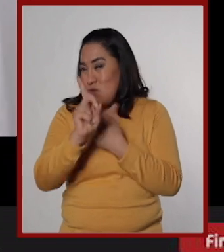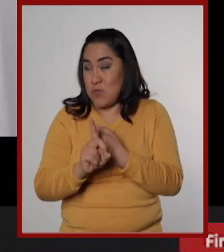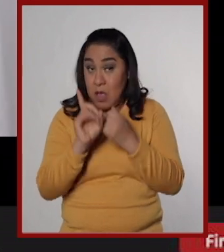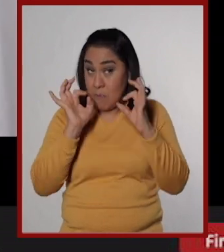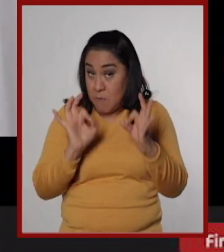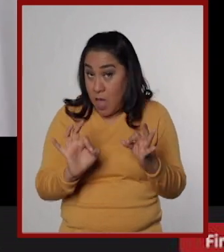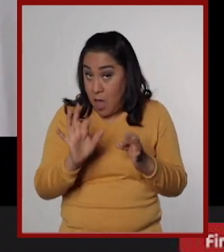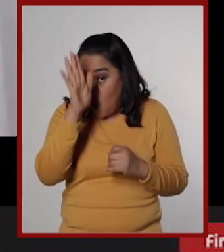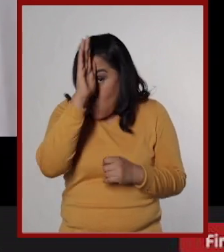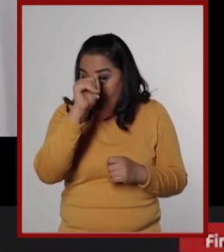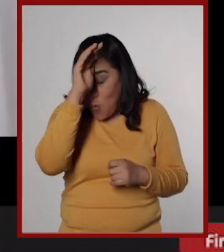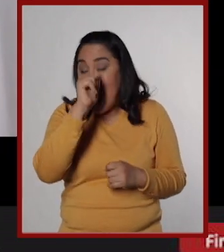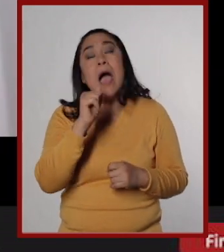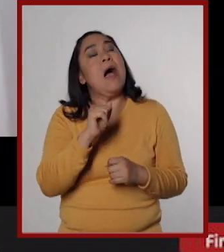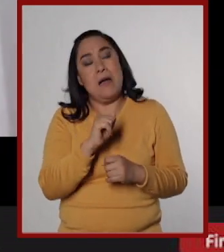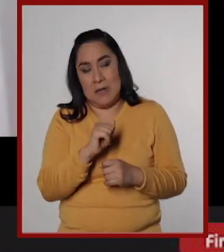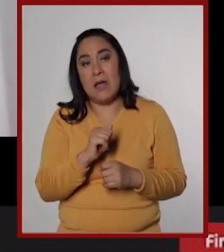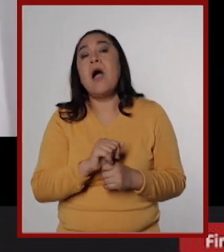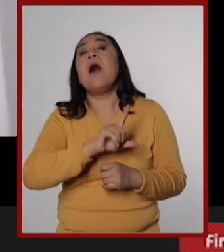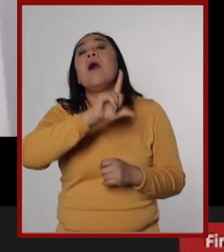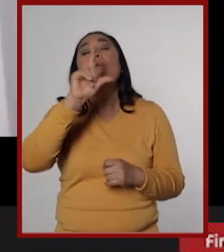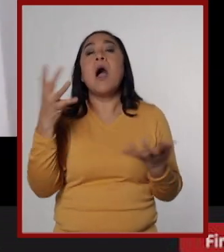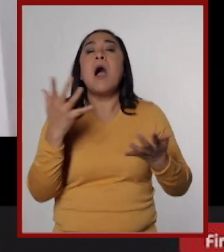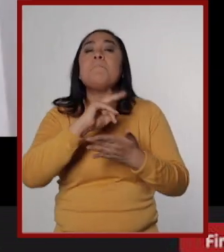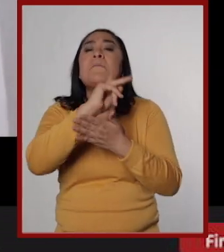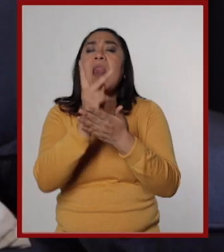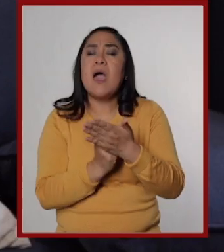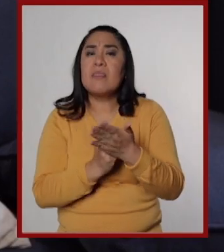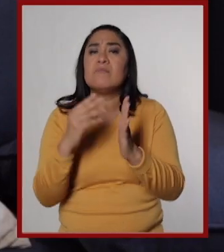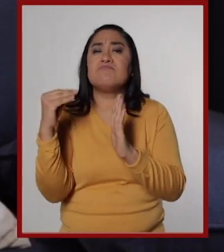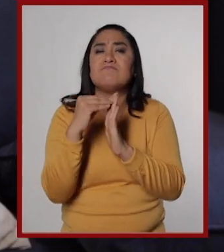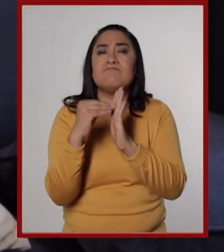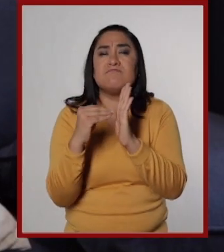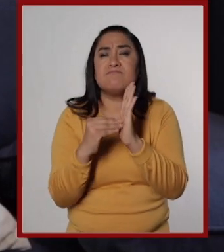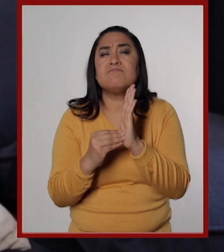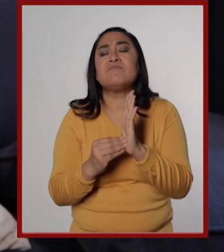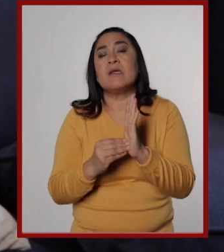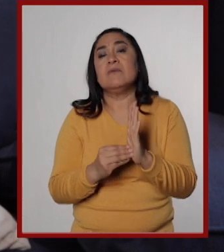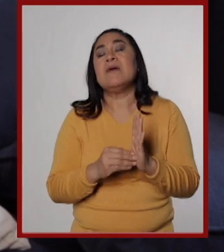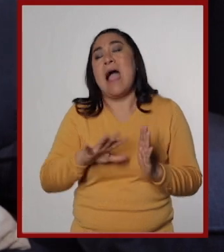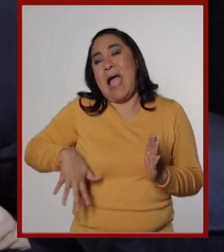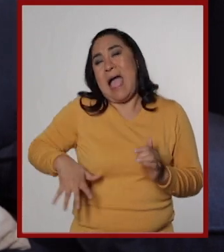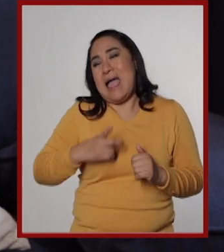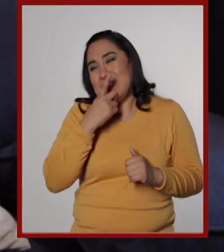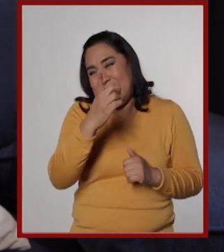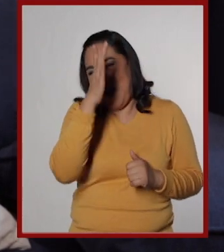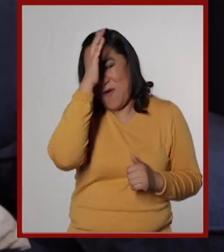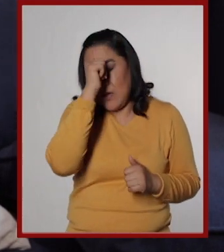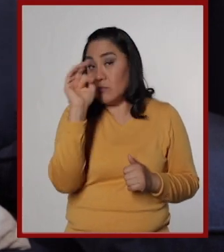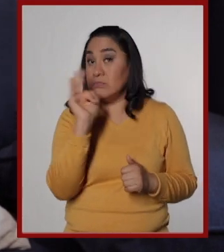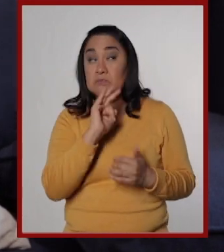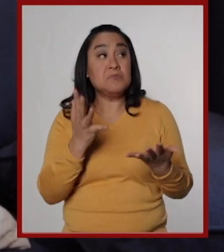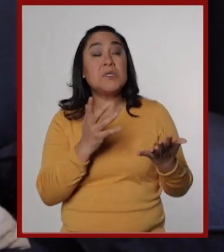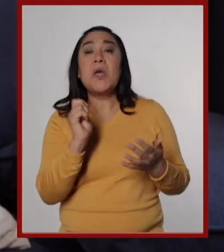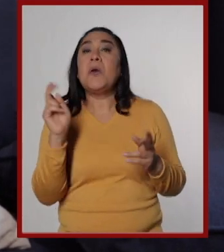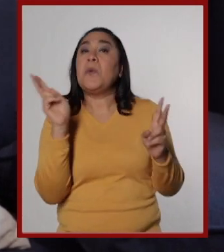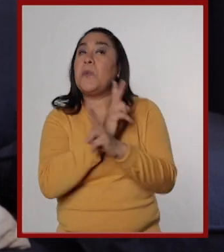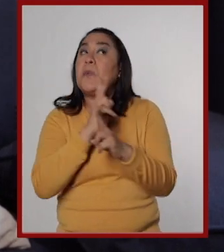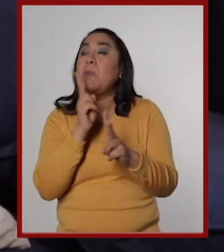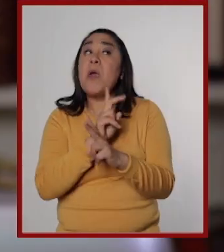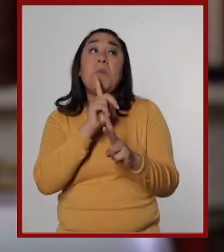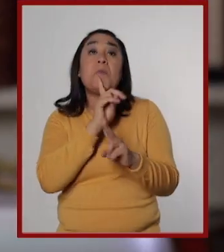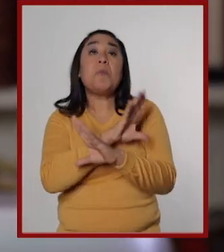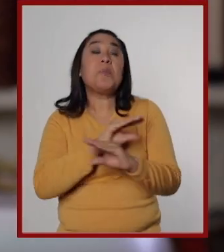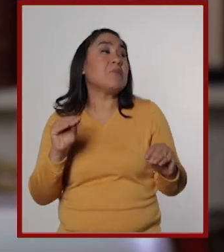buena para todos, la de ganar, ganar, entonces hay que hacer un plan para cumplir con eso que se acordó, porque si no se queda en el aire,